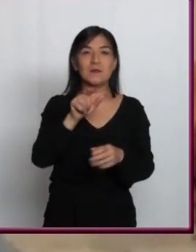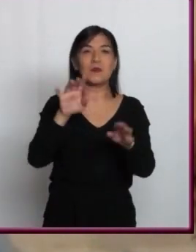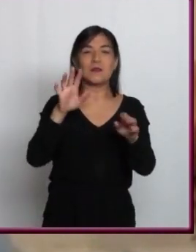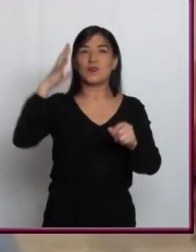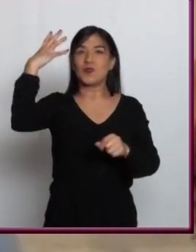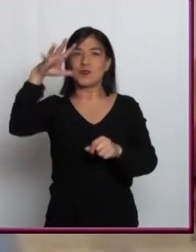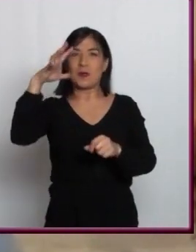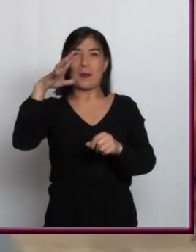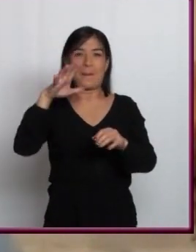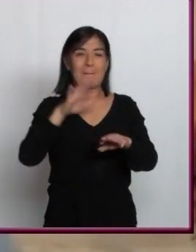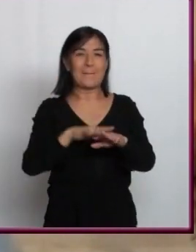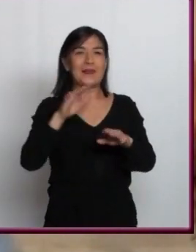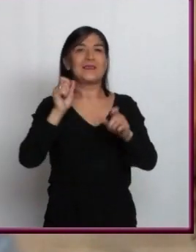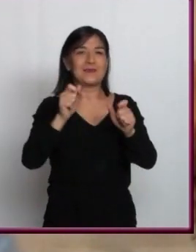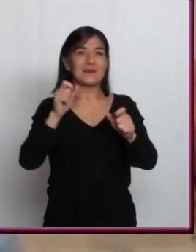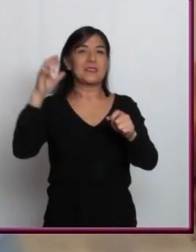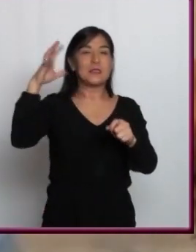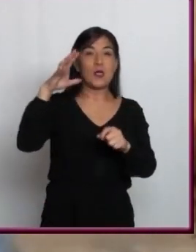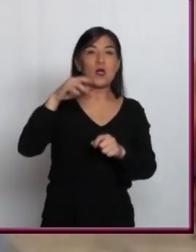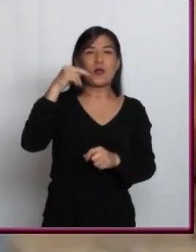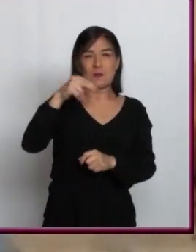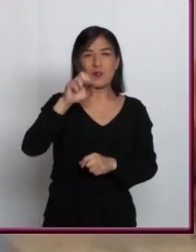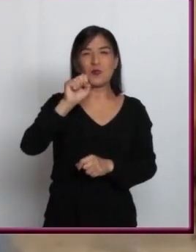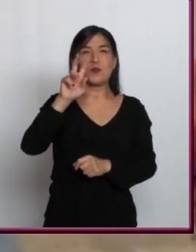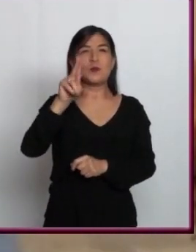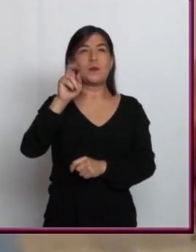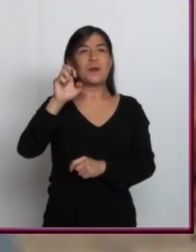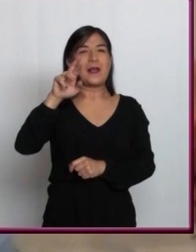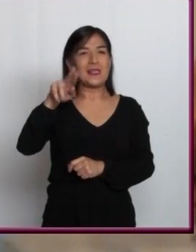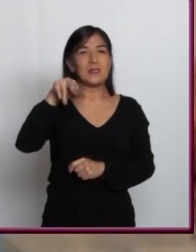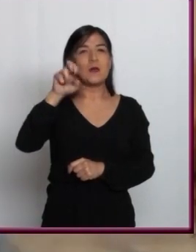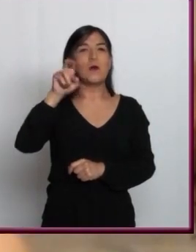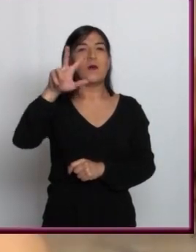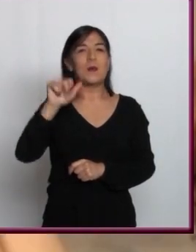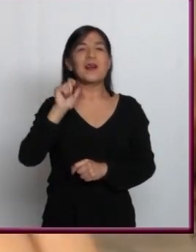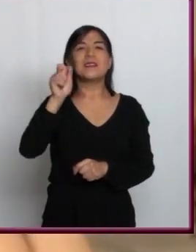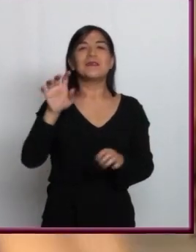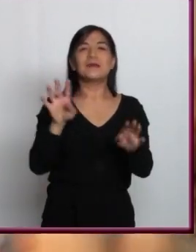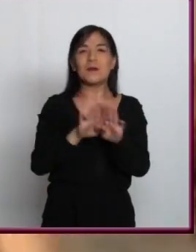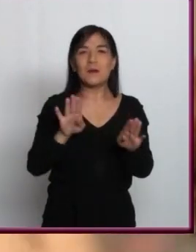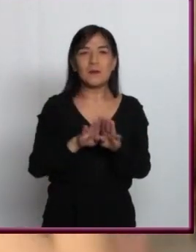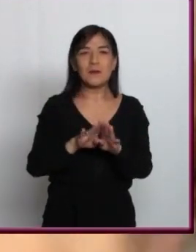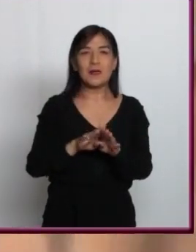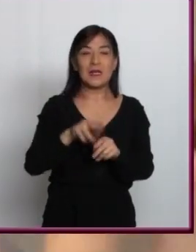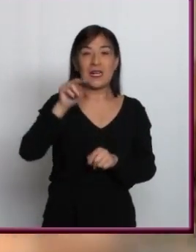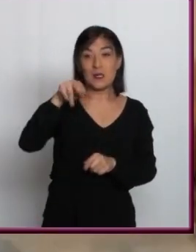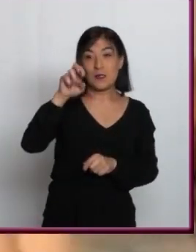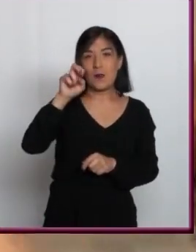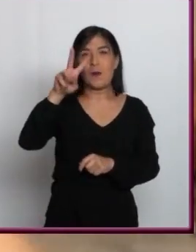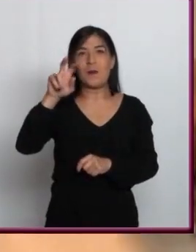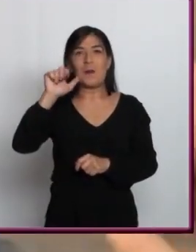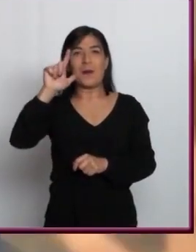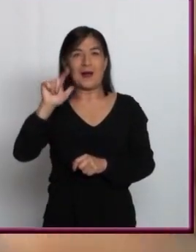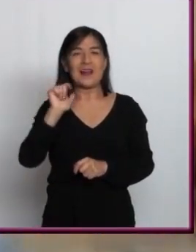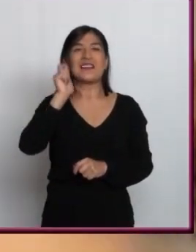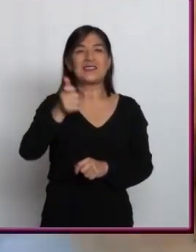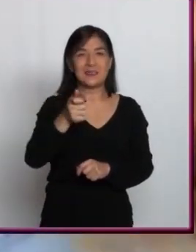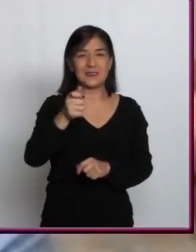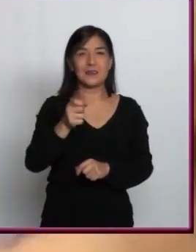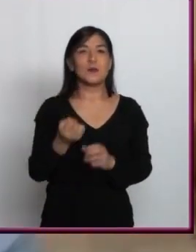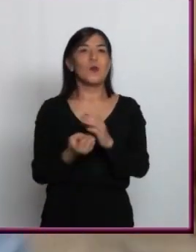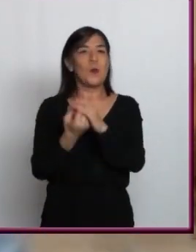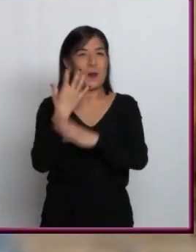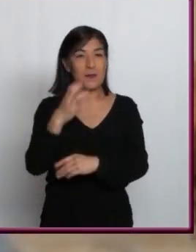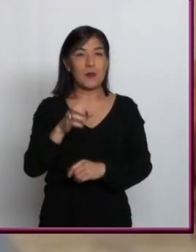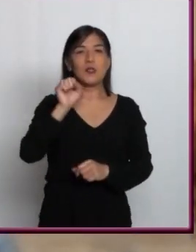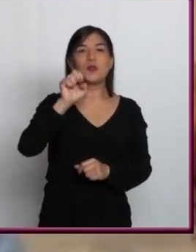Sol. Y el nombre supernova es bastante intuitivo porque nova significa nuevo, super significa